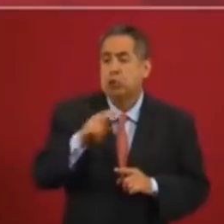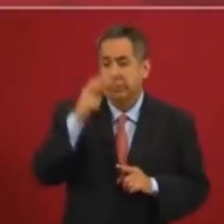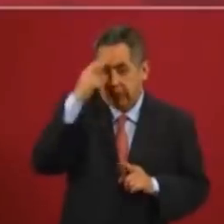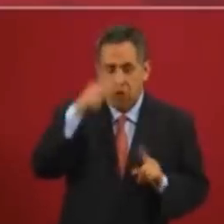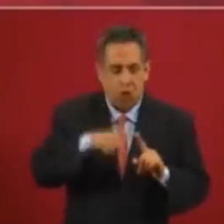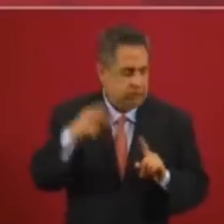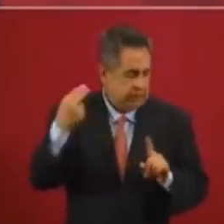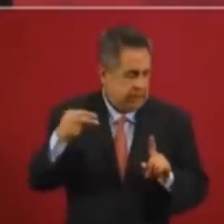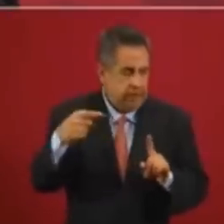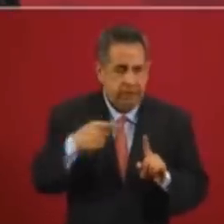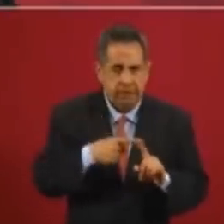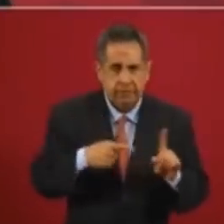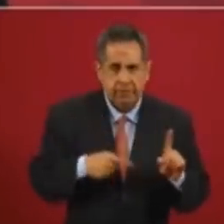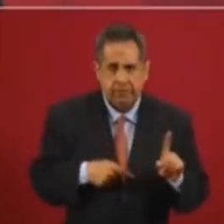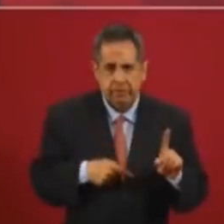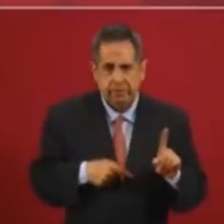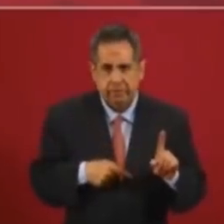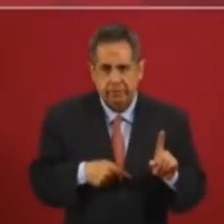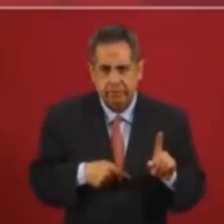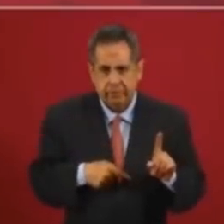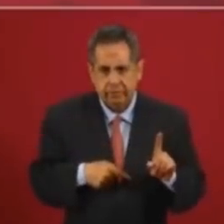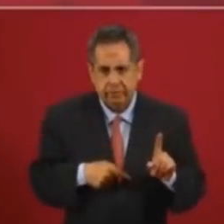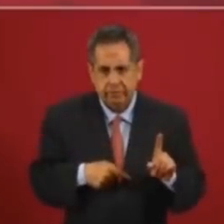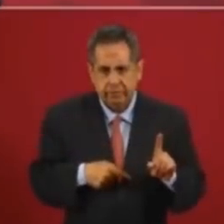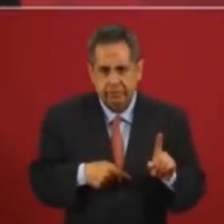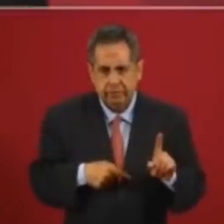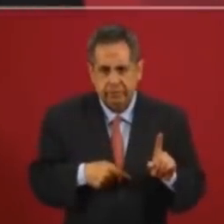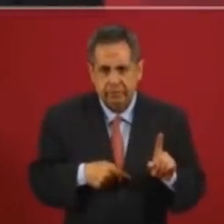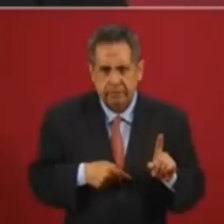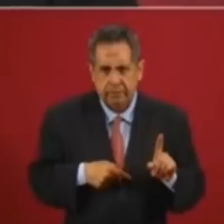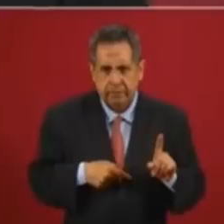que se llama